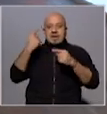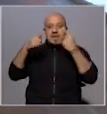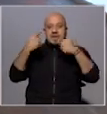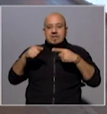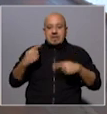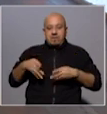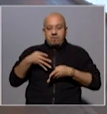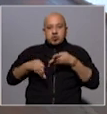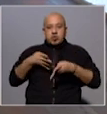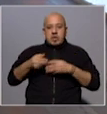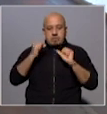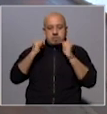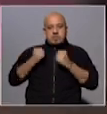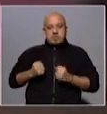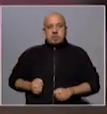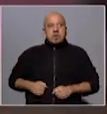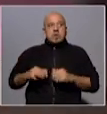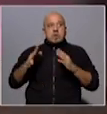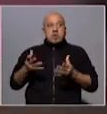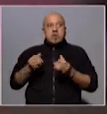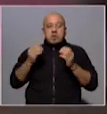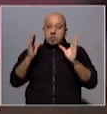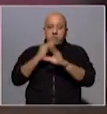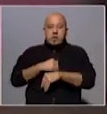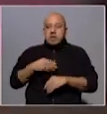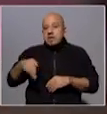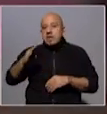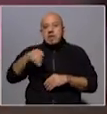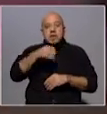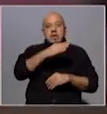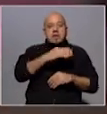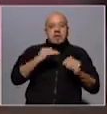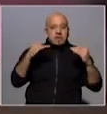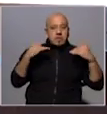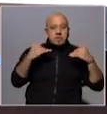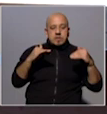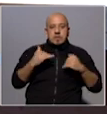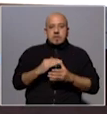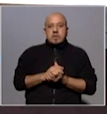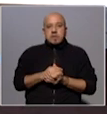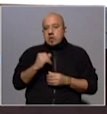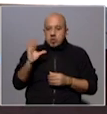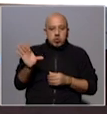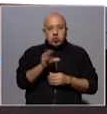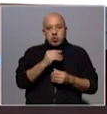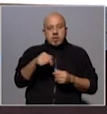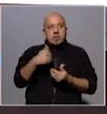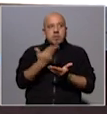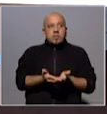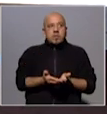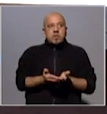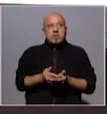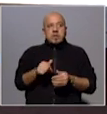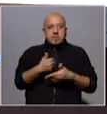como una alternativa para quienes por diferentes motivos no pueden acceder al entrenamiento o clases de gimnasia todas las propuestas que se van a